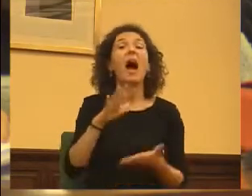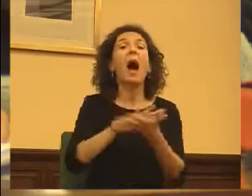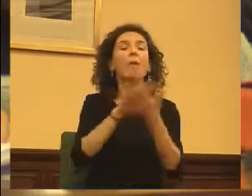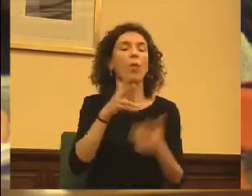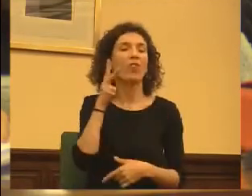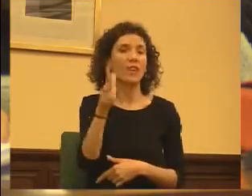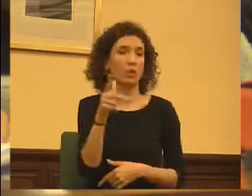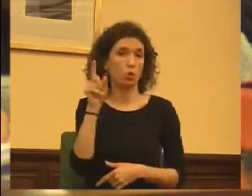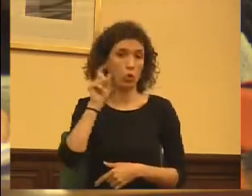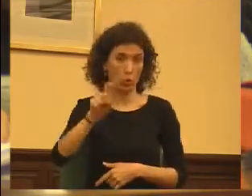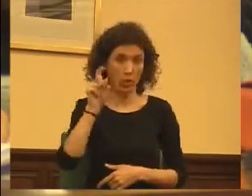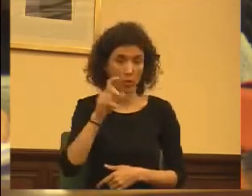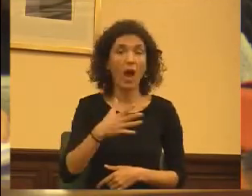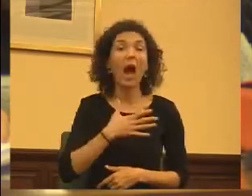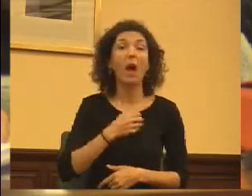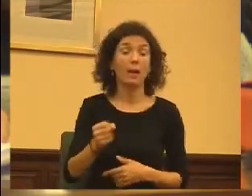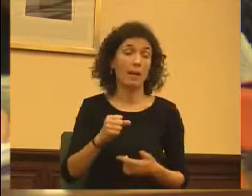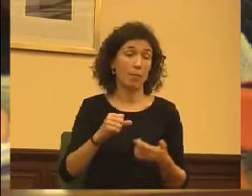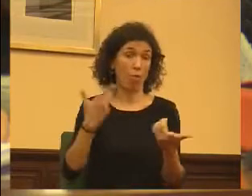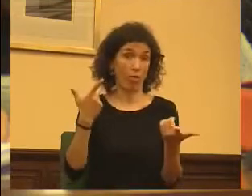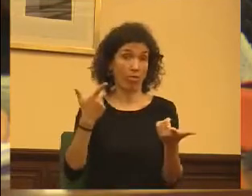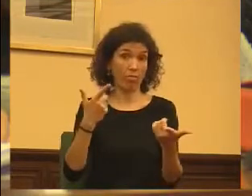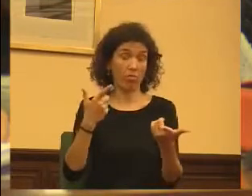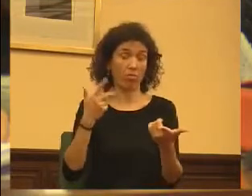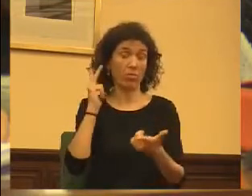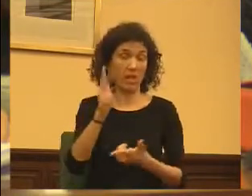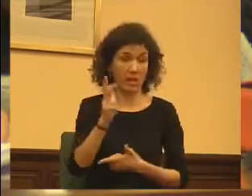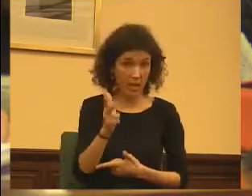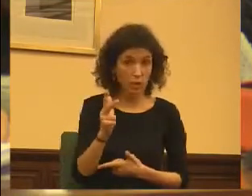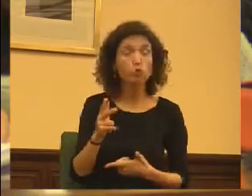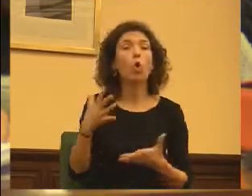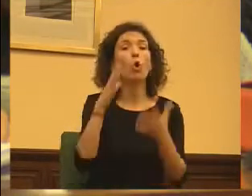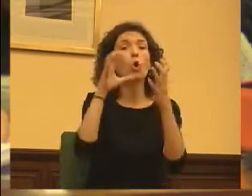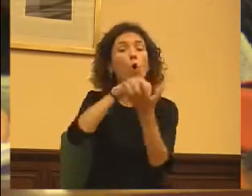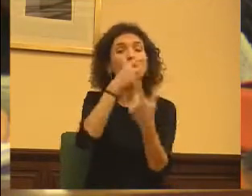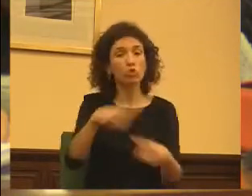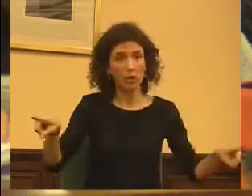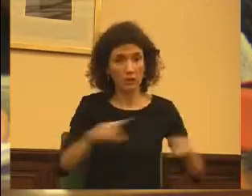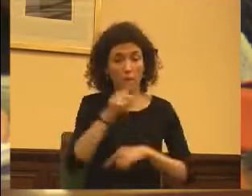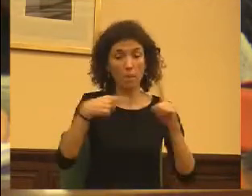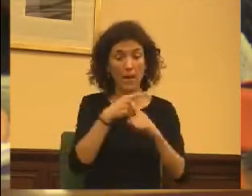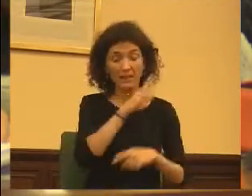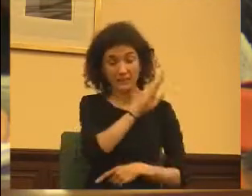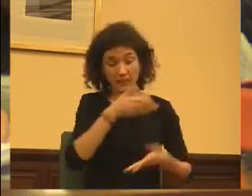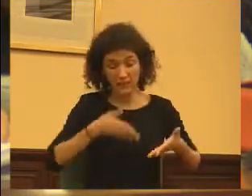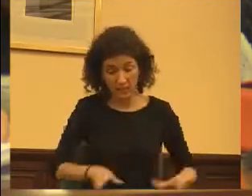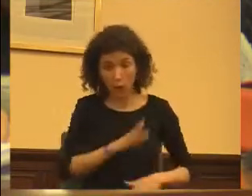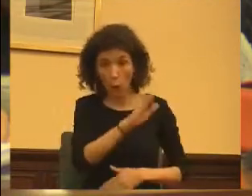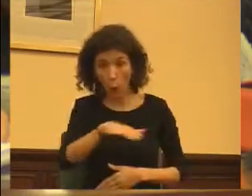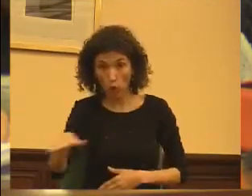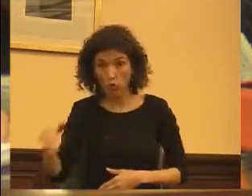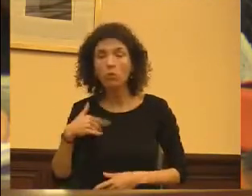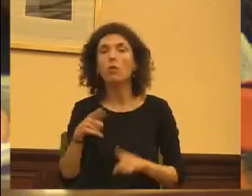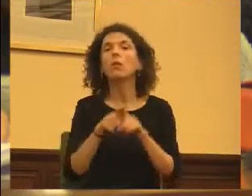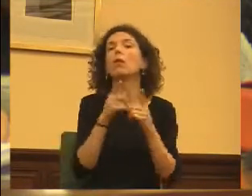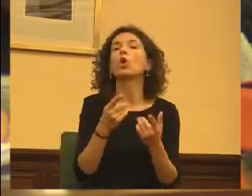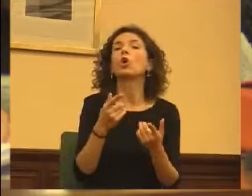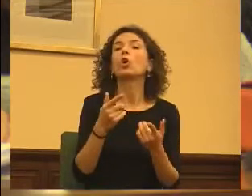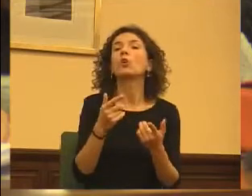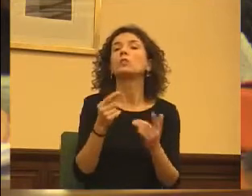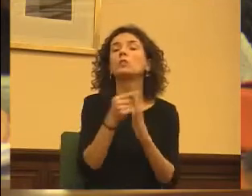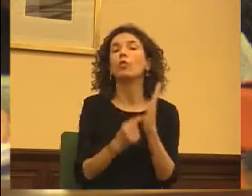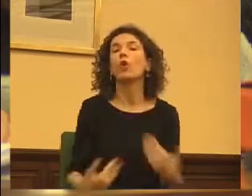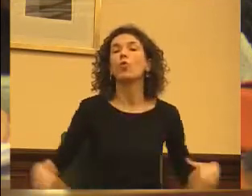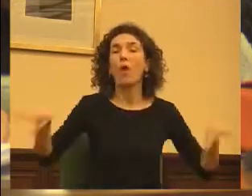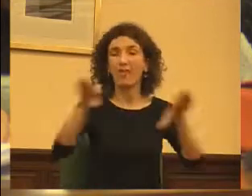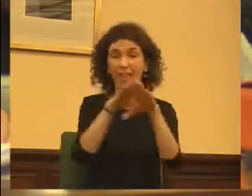a la educación, hablamos de los derechos del conservatorio Rodolfo Halffter, de los de nuestros hijos e hijas en condiciones de igualdad.